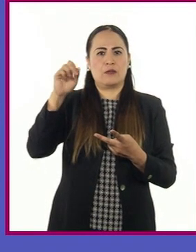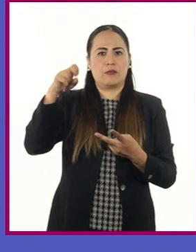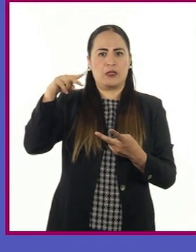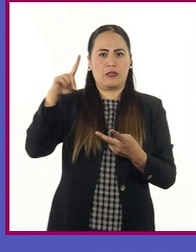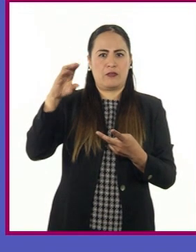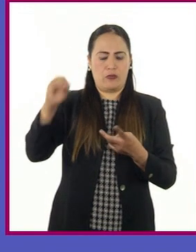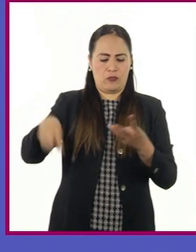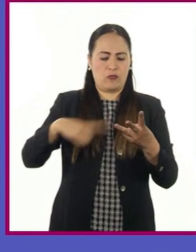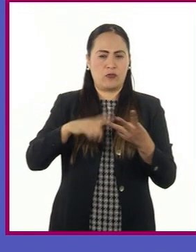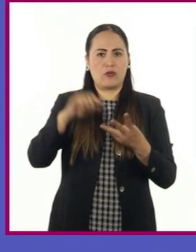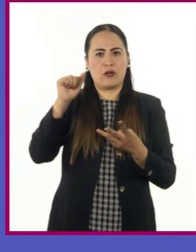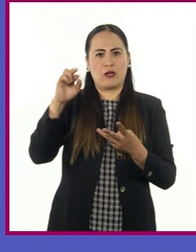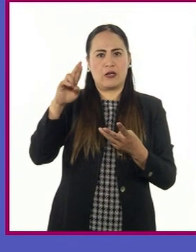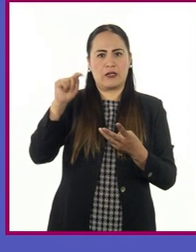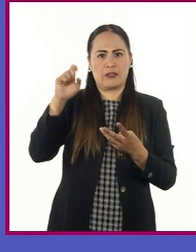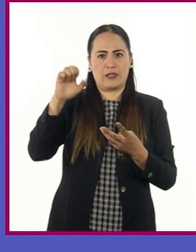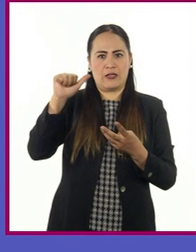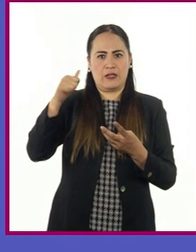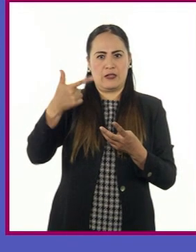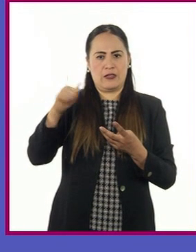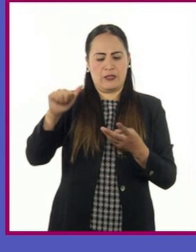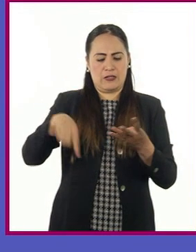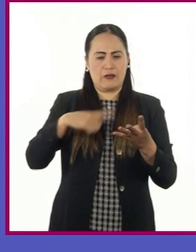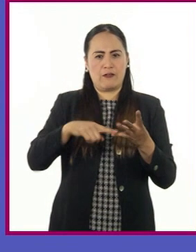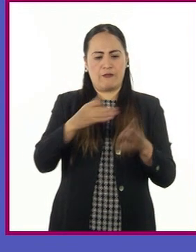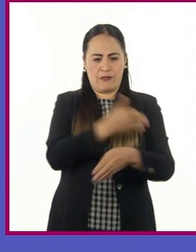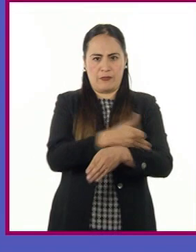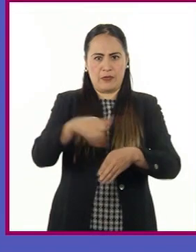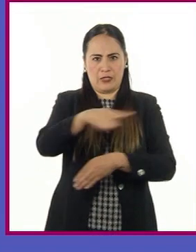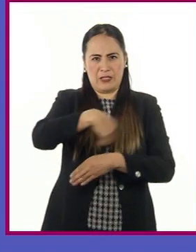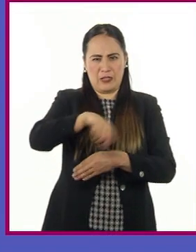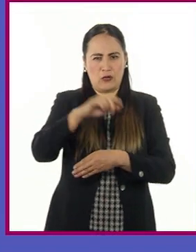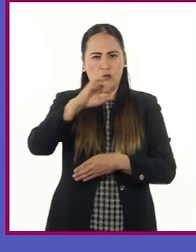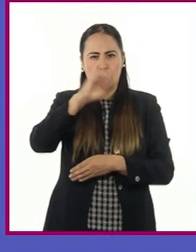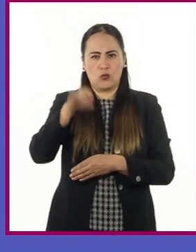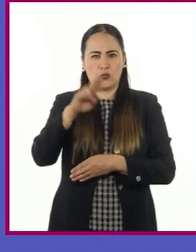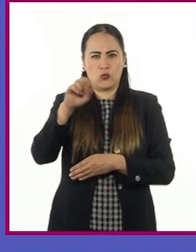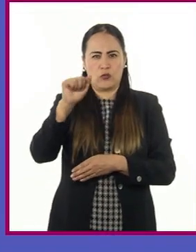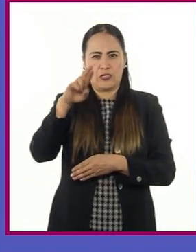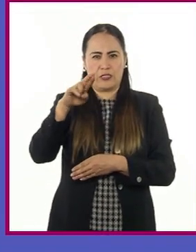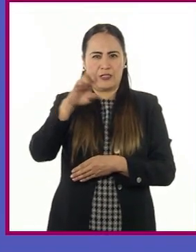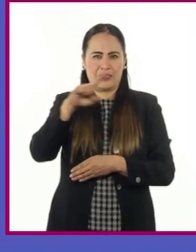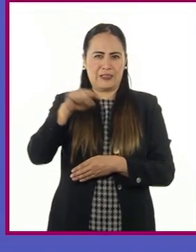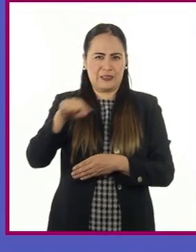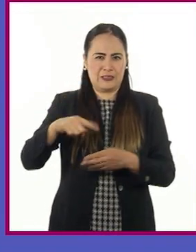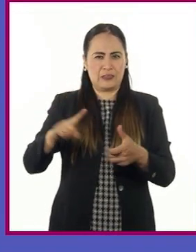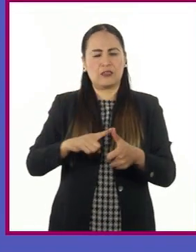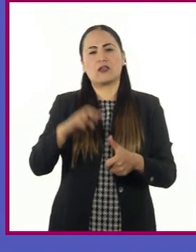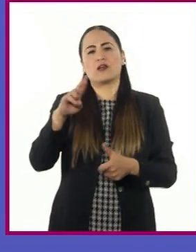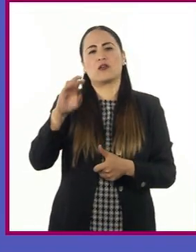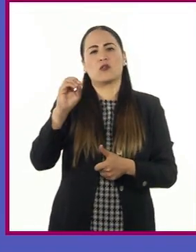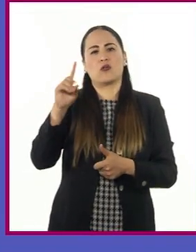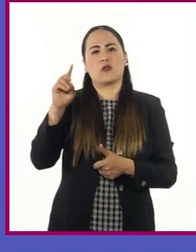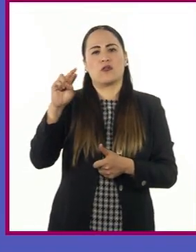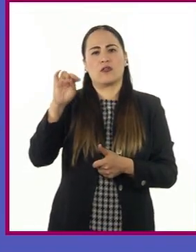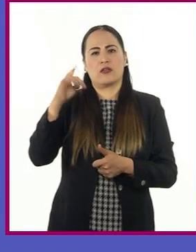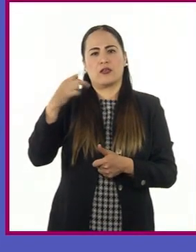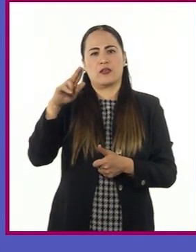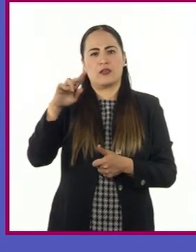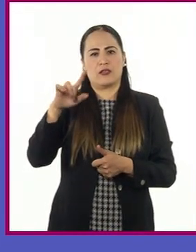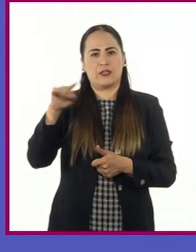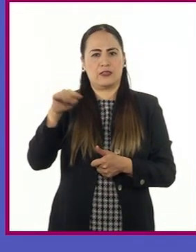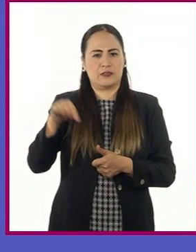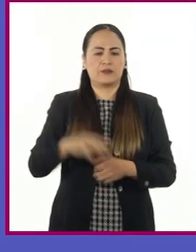López de Arteaga, la familia de los Juárez, los Echave y los Rodríguez. En la música